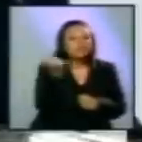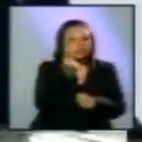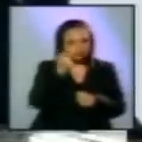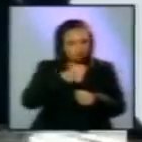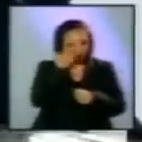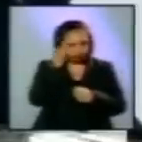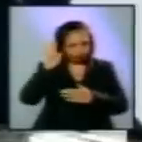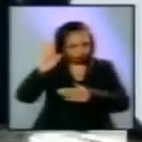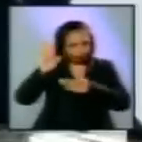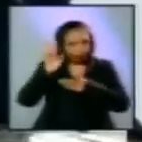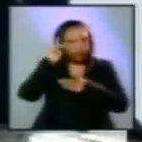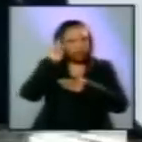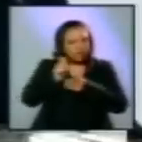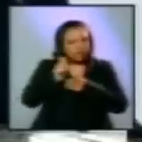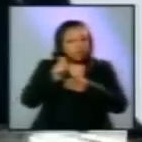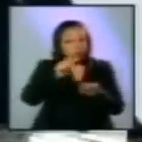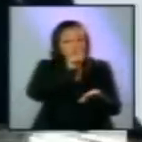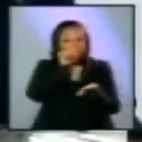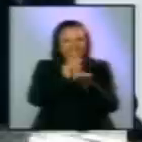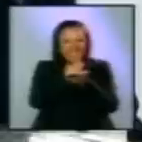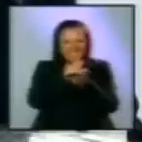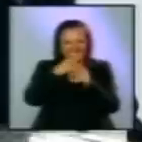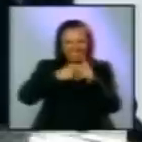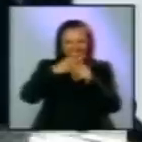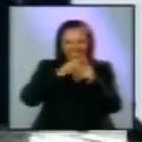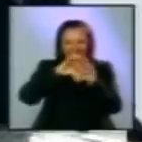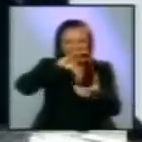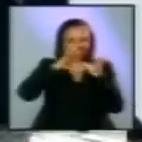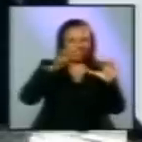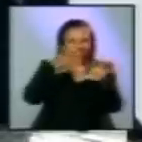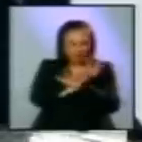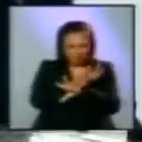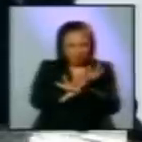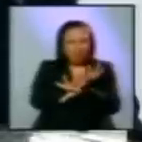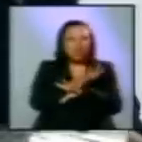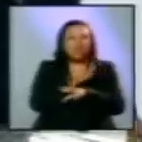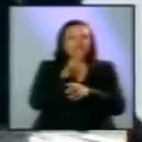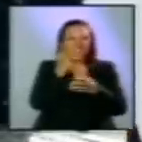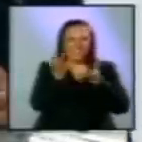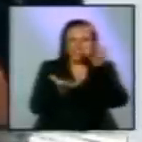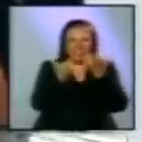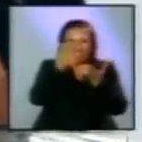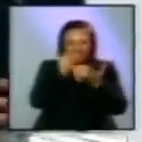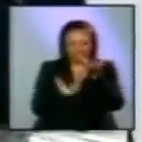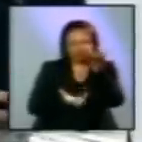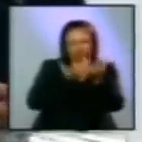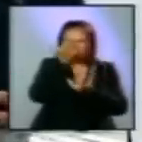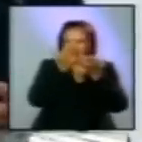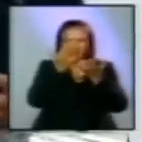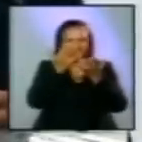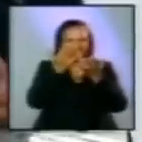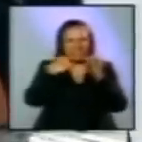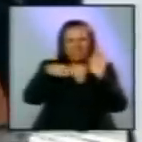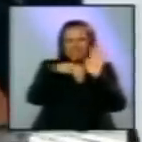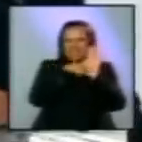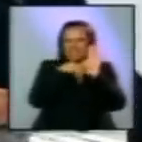mandato de esta ley de cambio climático, a reducir estos gases que dañan sin duda y que están generando el